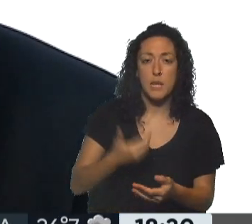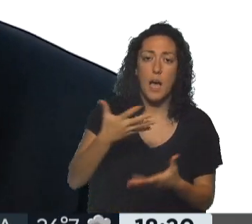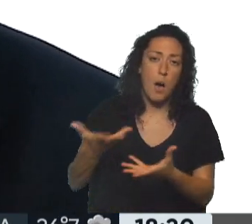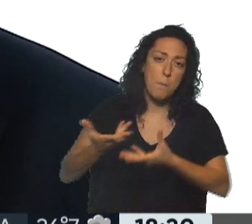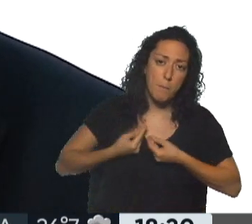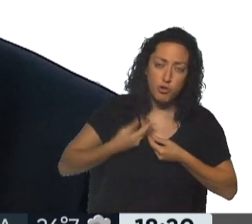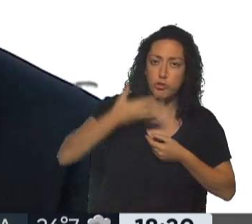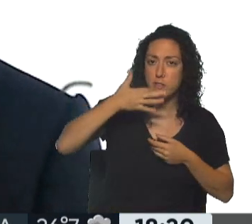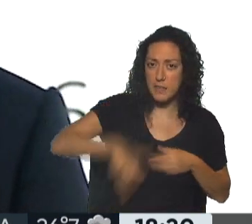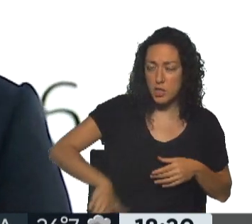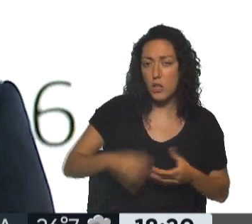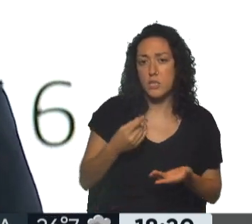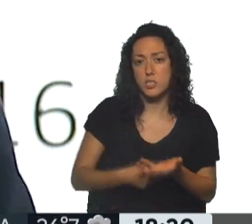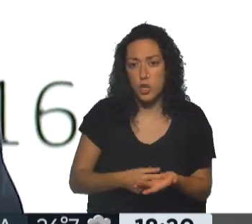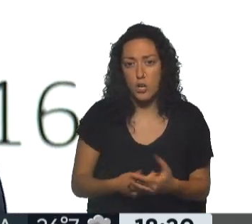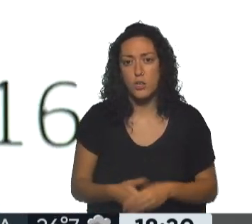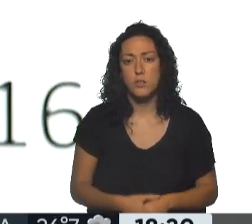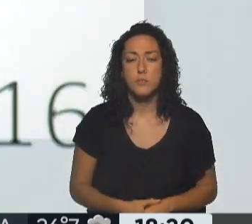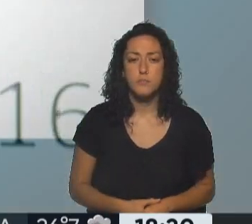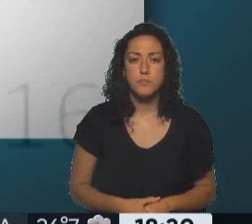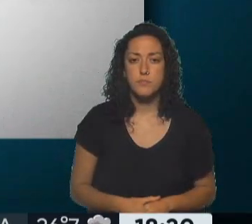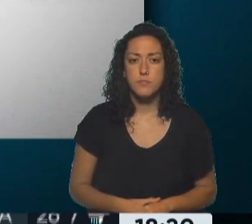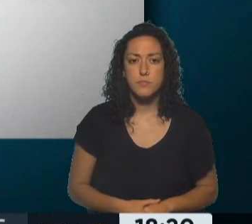entendido por qué tomo esta decisión.